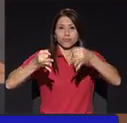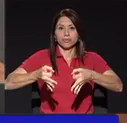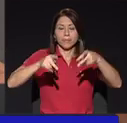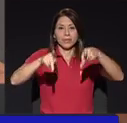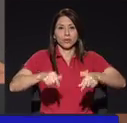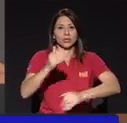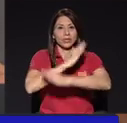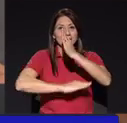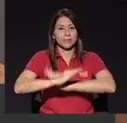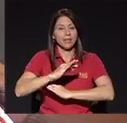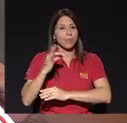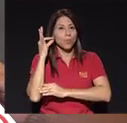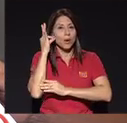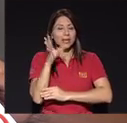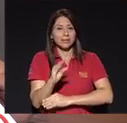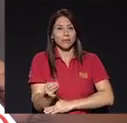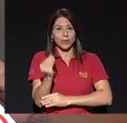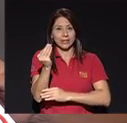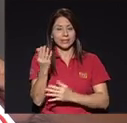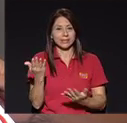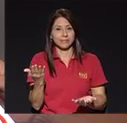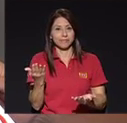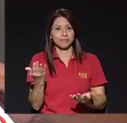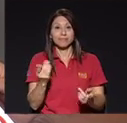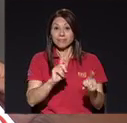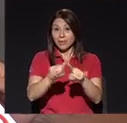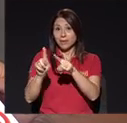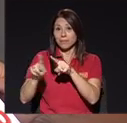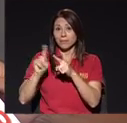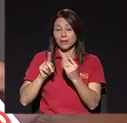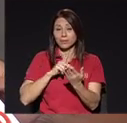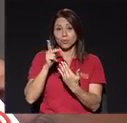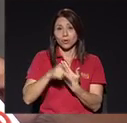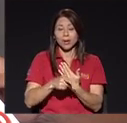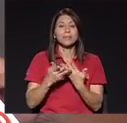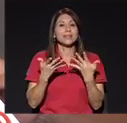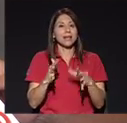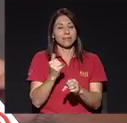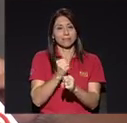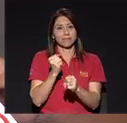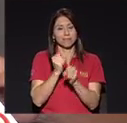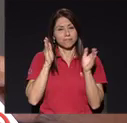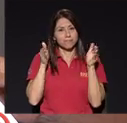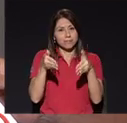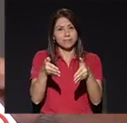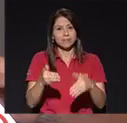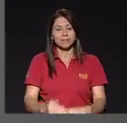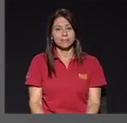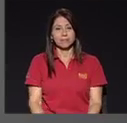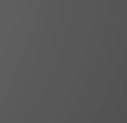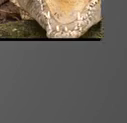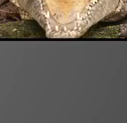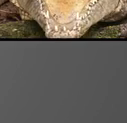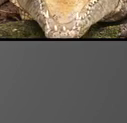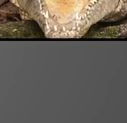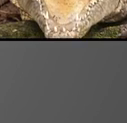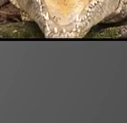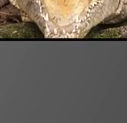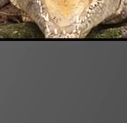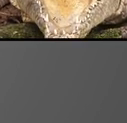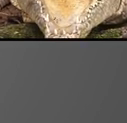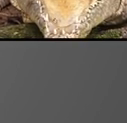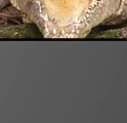personas con discapacidad, de las mujeres y de los jóvenes. O sea que hay varios programas que están funcionando en ese sentido.